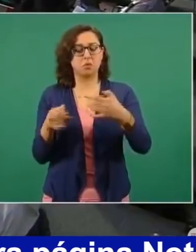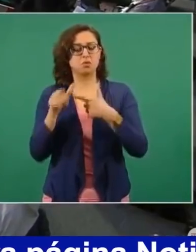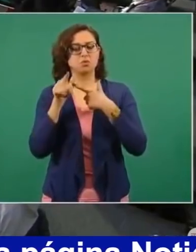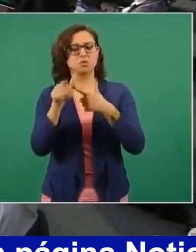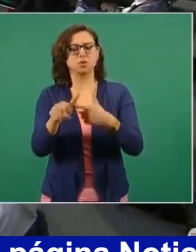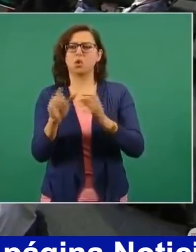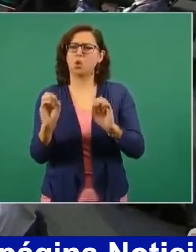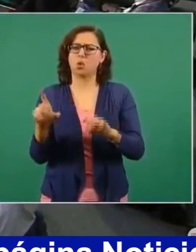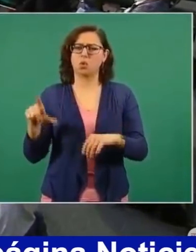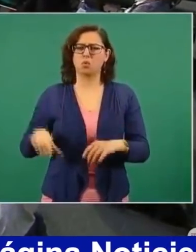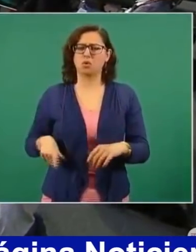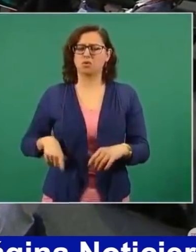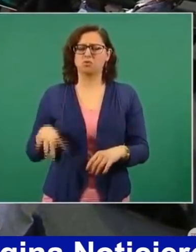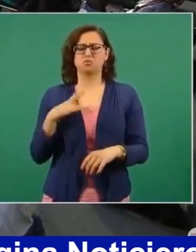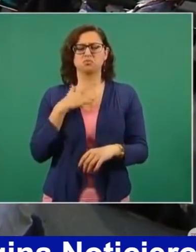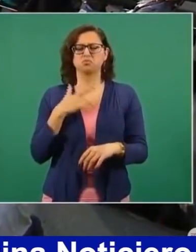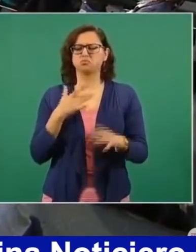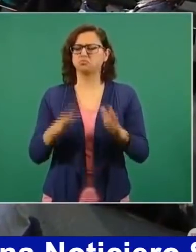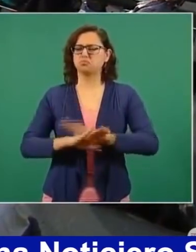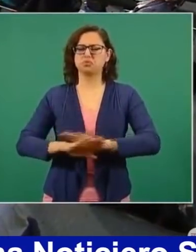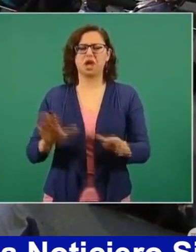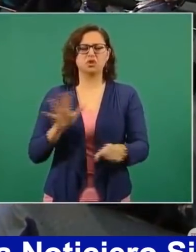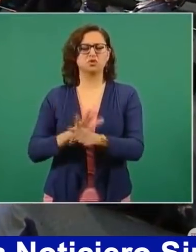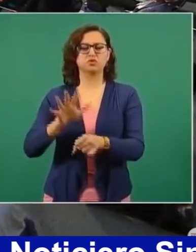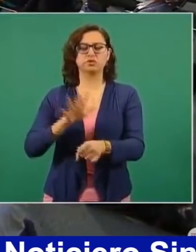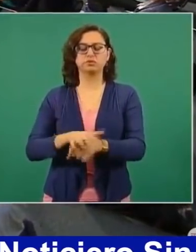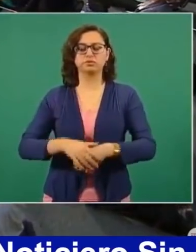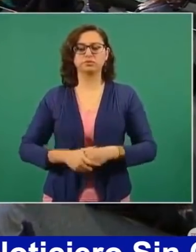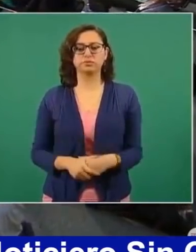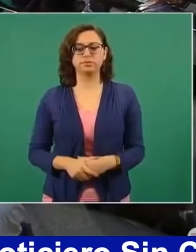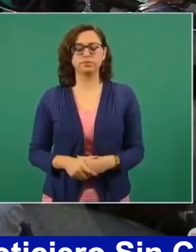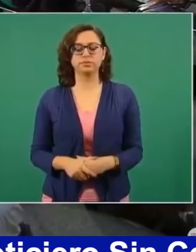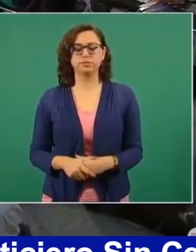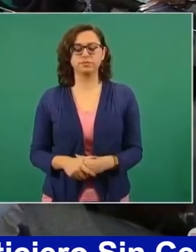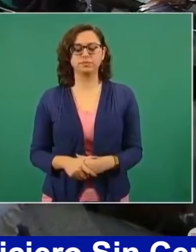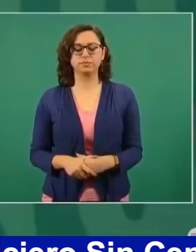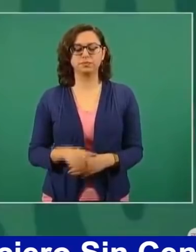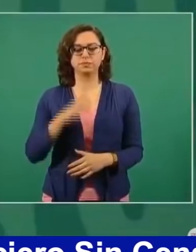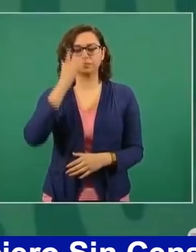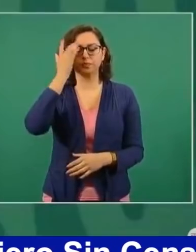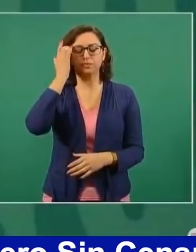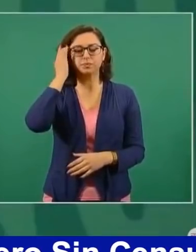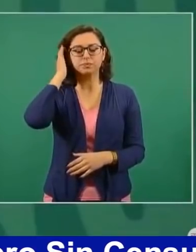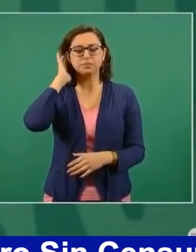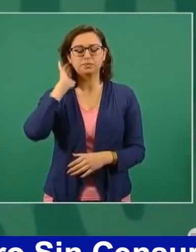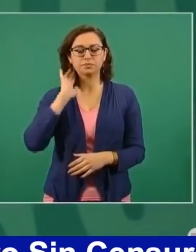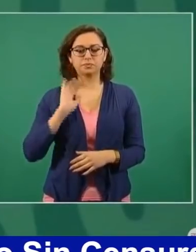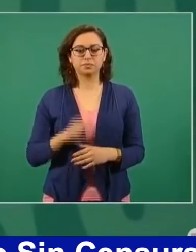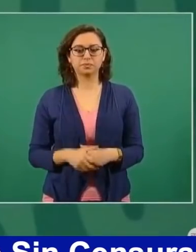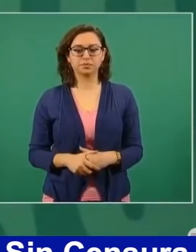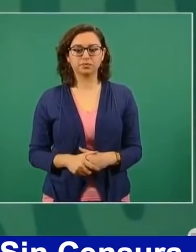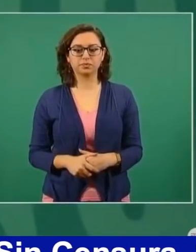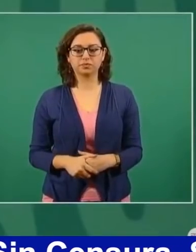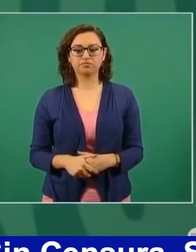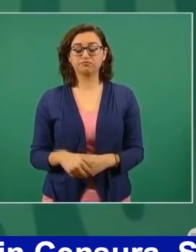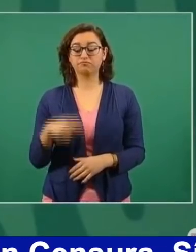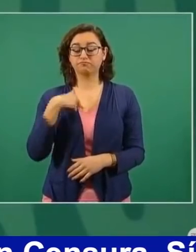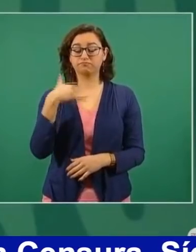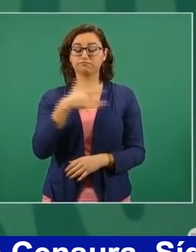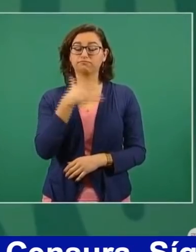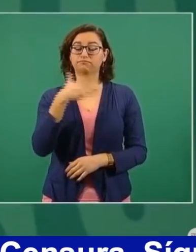para el gobierno tendría que ya zanjarse este caso. Yo celebro que se haya llegado a este